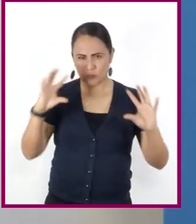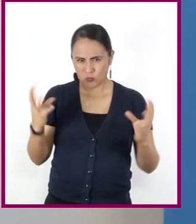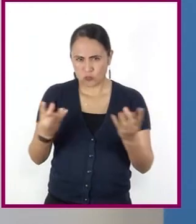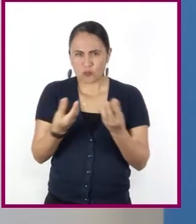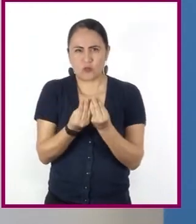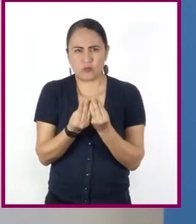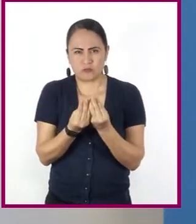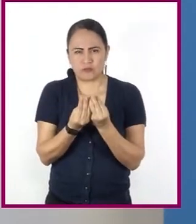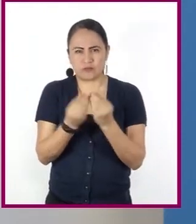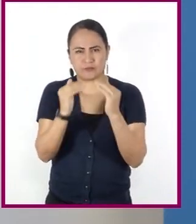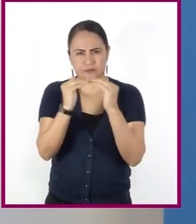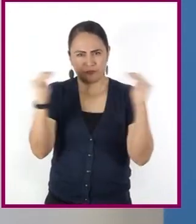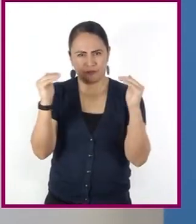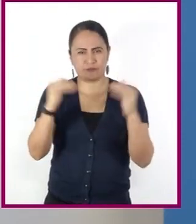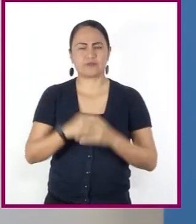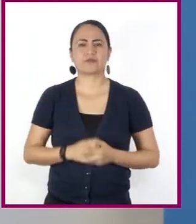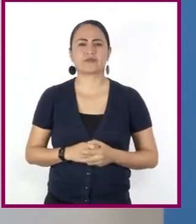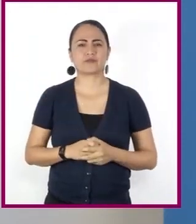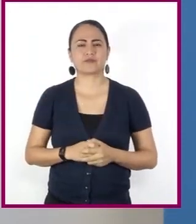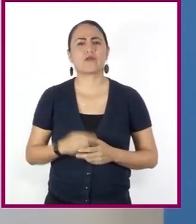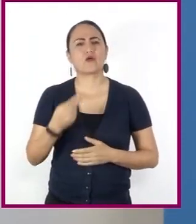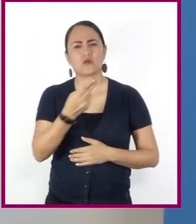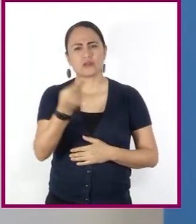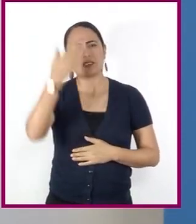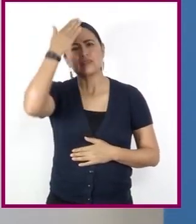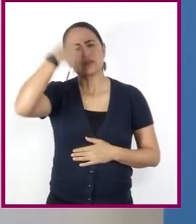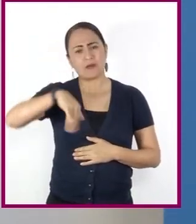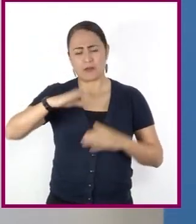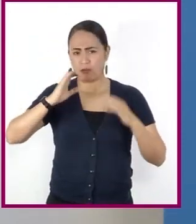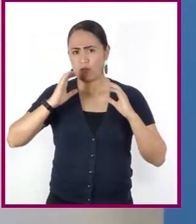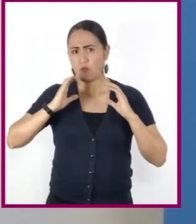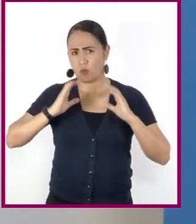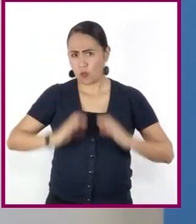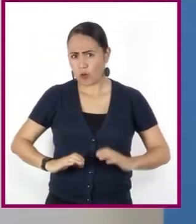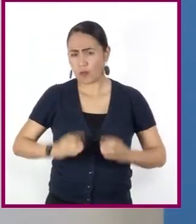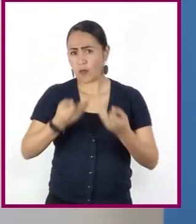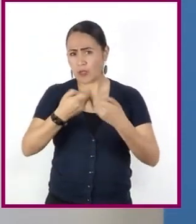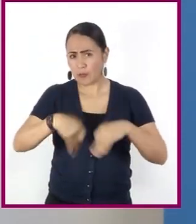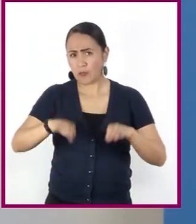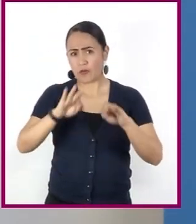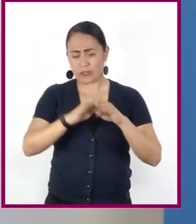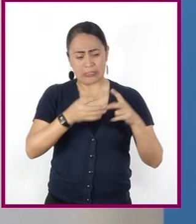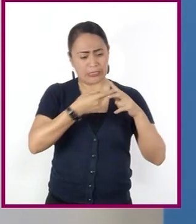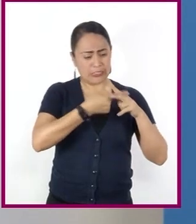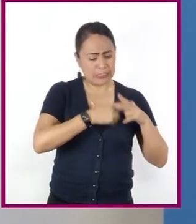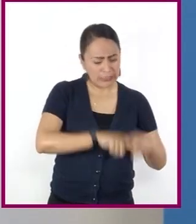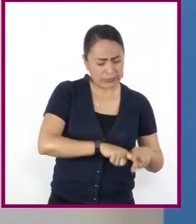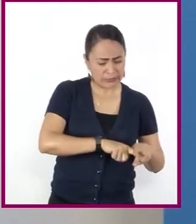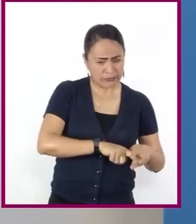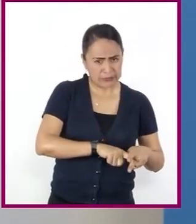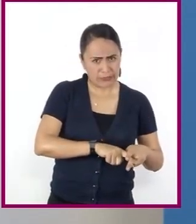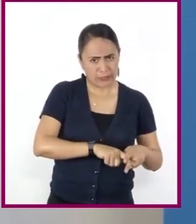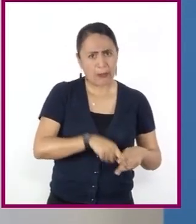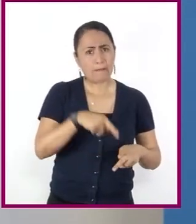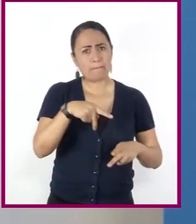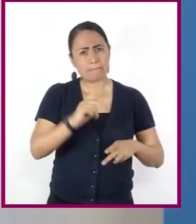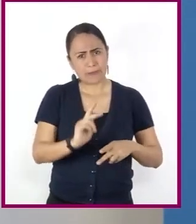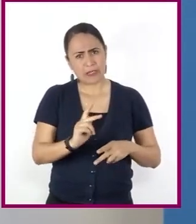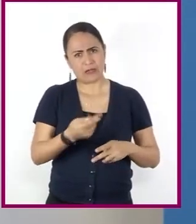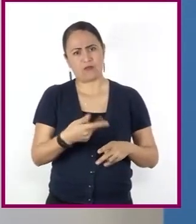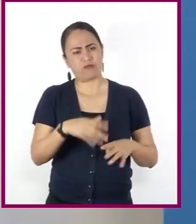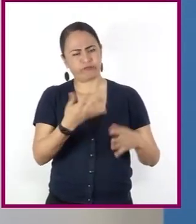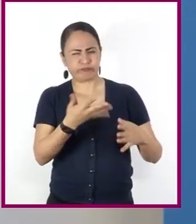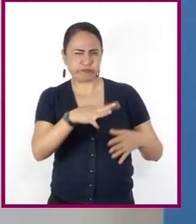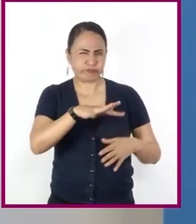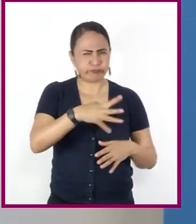medidas. Como ya saben, el cuerpo fue muy importante en el origen de nuestro sistema métrico, pero eran medidas